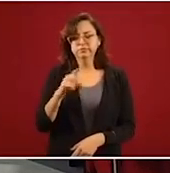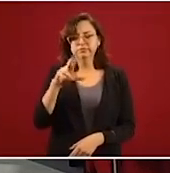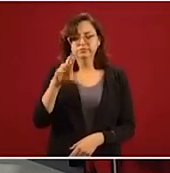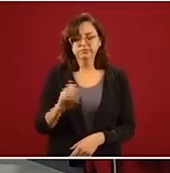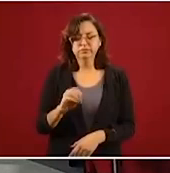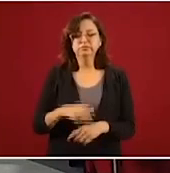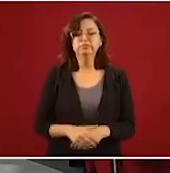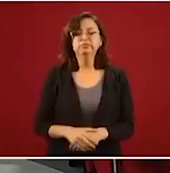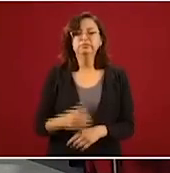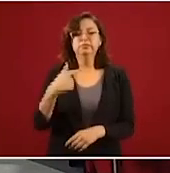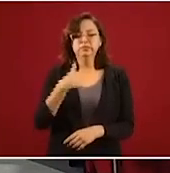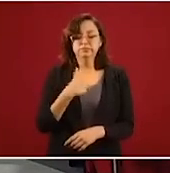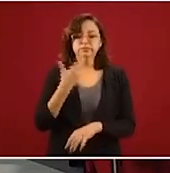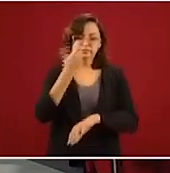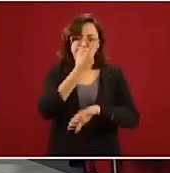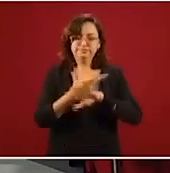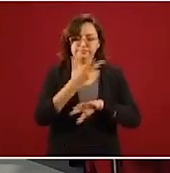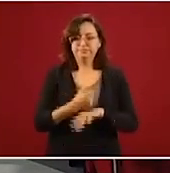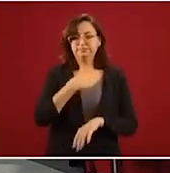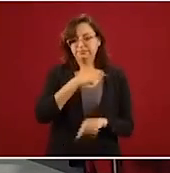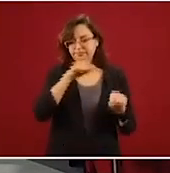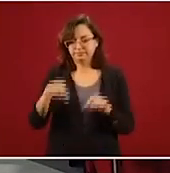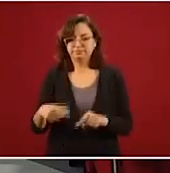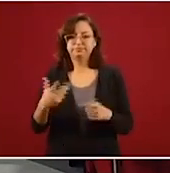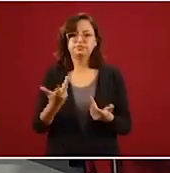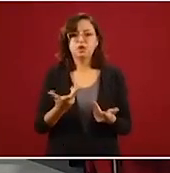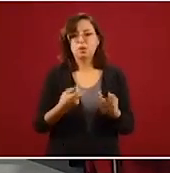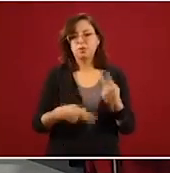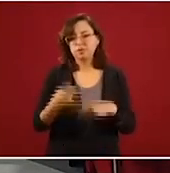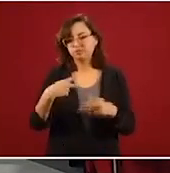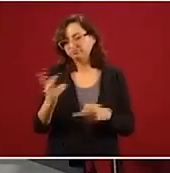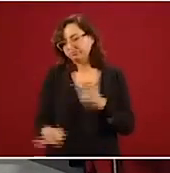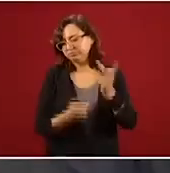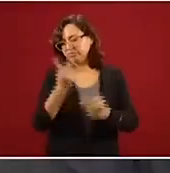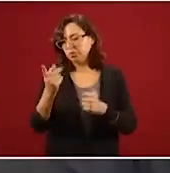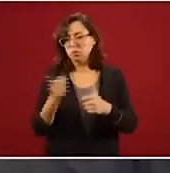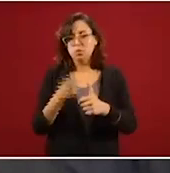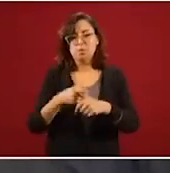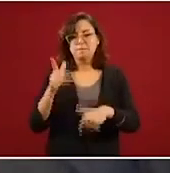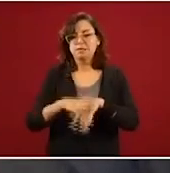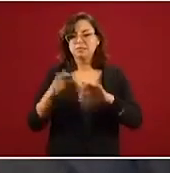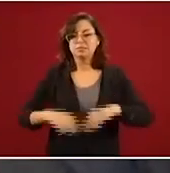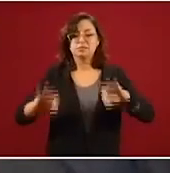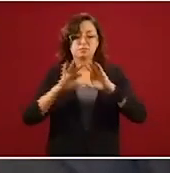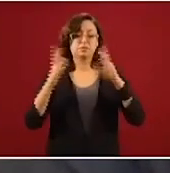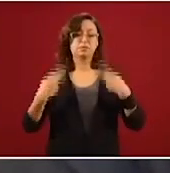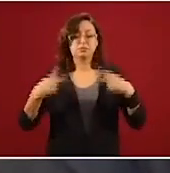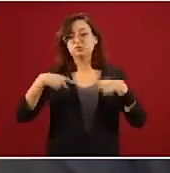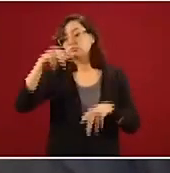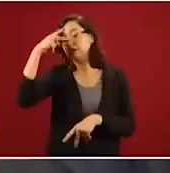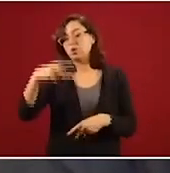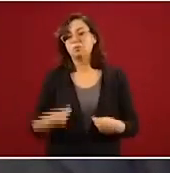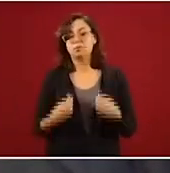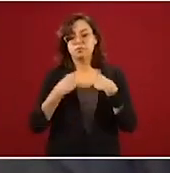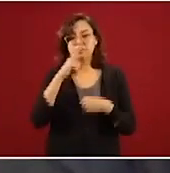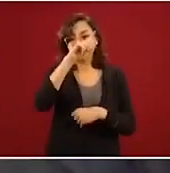Noticias. Tenía muchas preguntas, pero le voy a hacer nada más una que creo que es la más importante para todos los mexicanos que vivimos en los Estados Unidos y